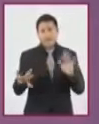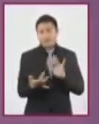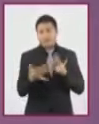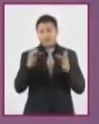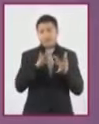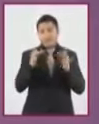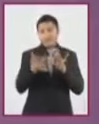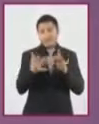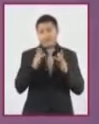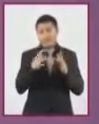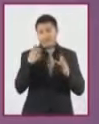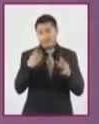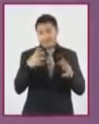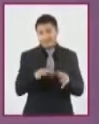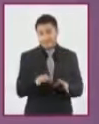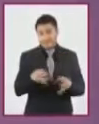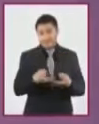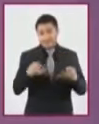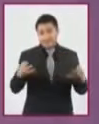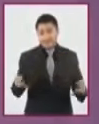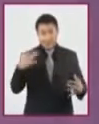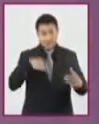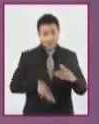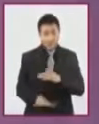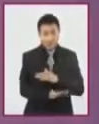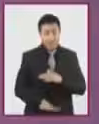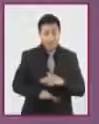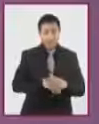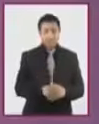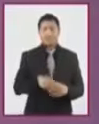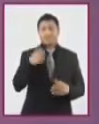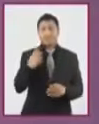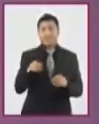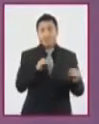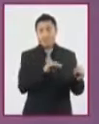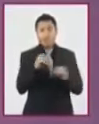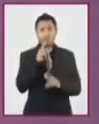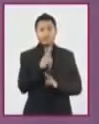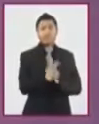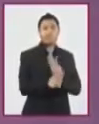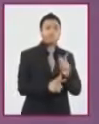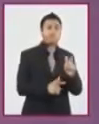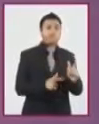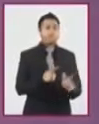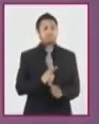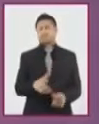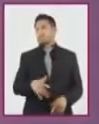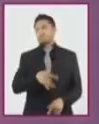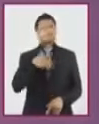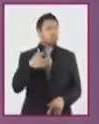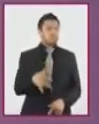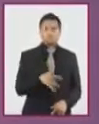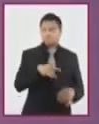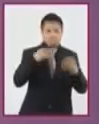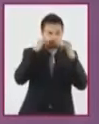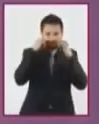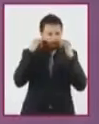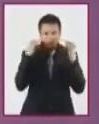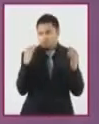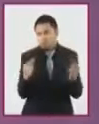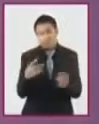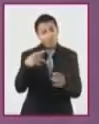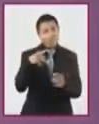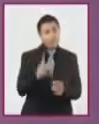en el manto de la Tierra. Normalmente, estos movimientos son lentos e imperceptibles. Sin